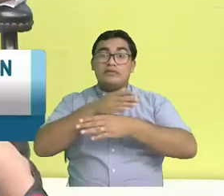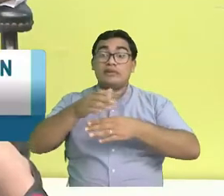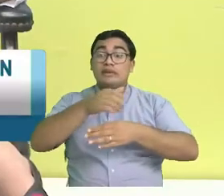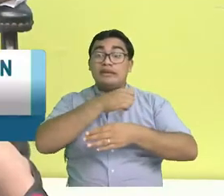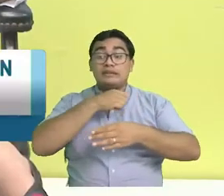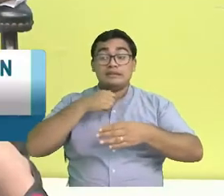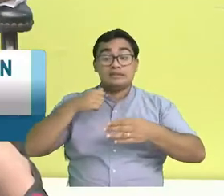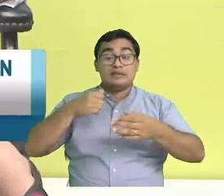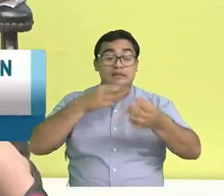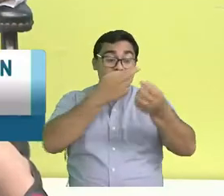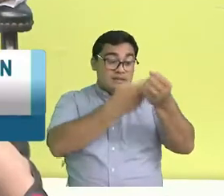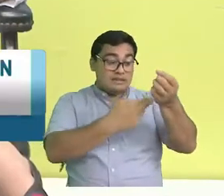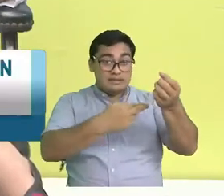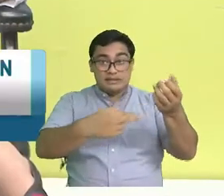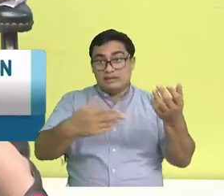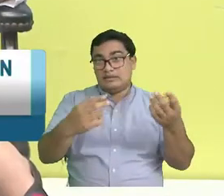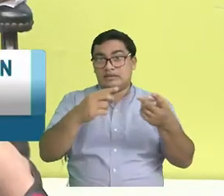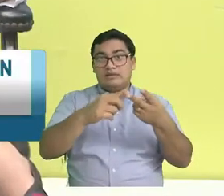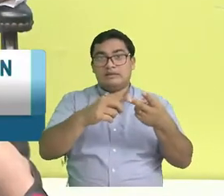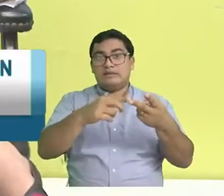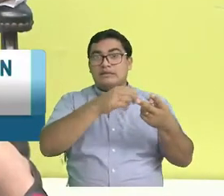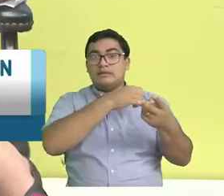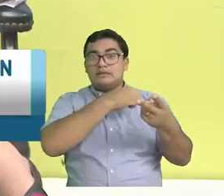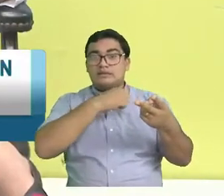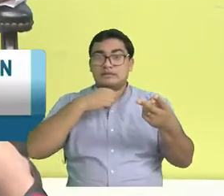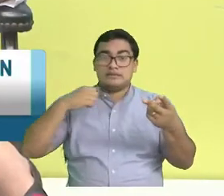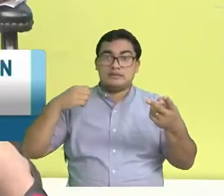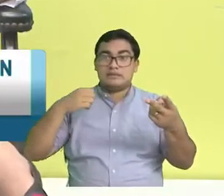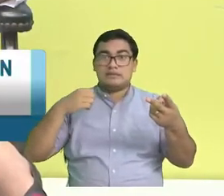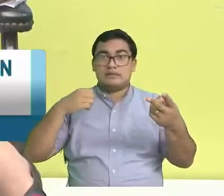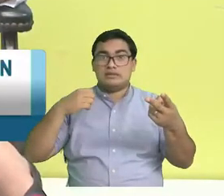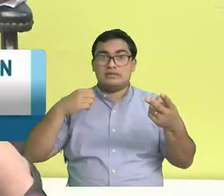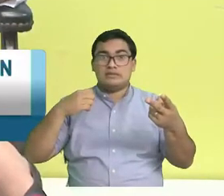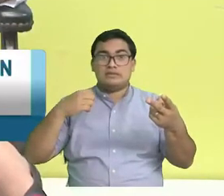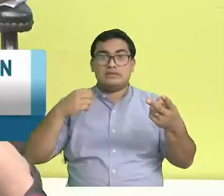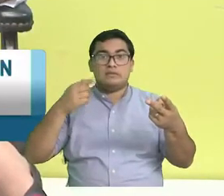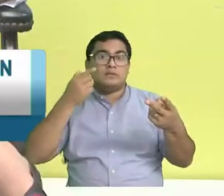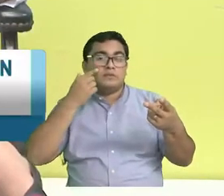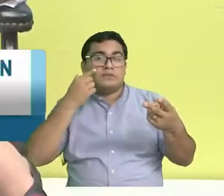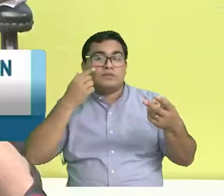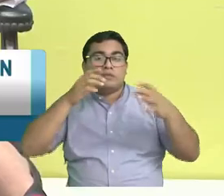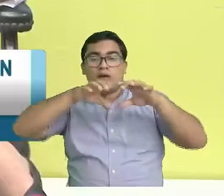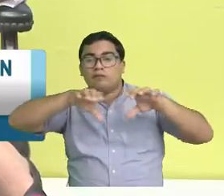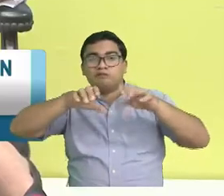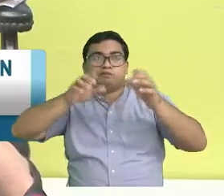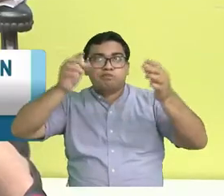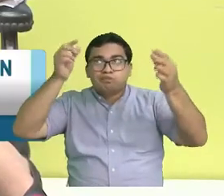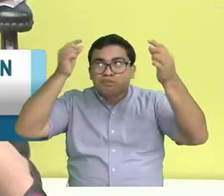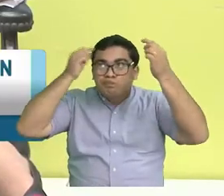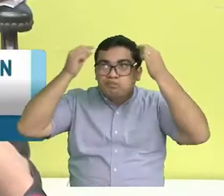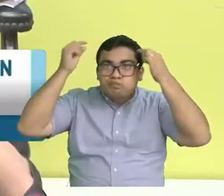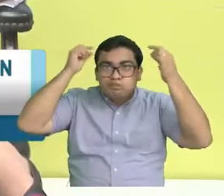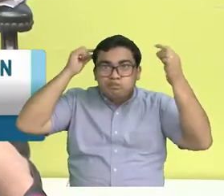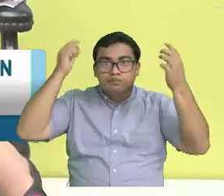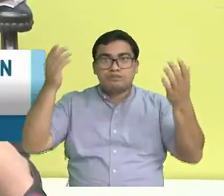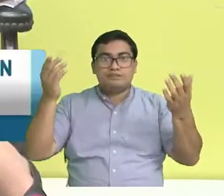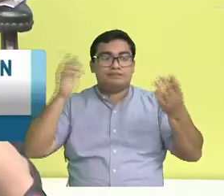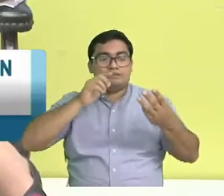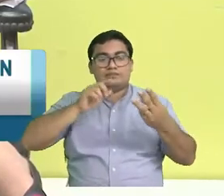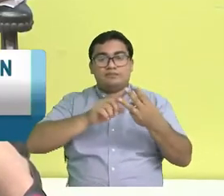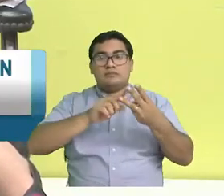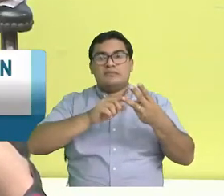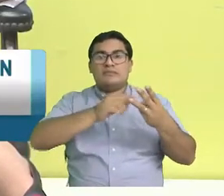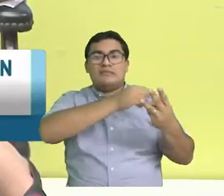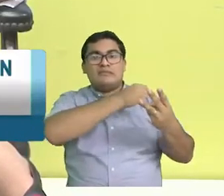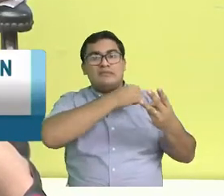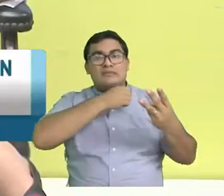incluyen exámenes de sangre, incluyen exámenes para medir la actividad eléctrica del cerebro, exámenes que nosotros